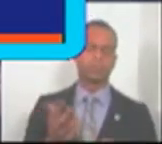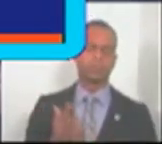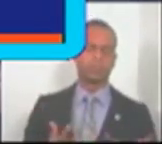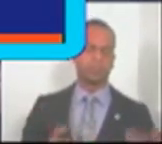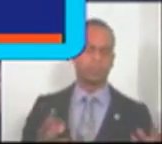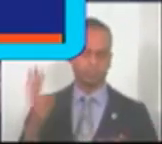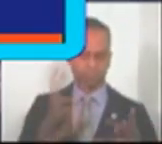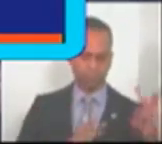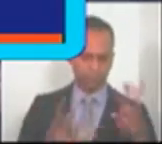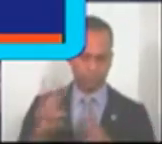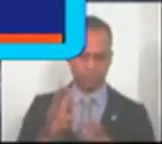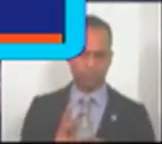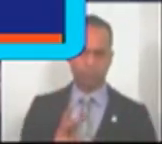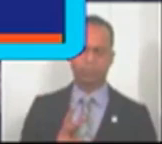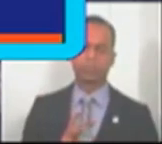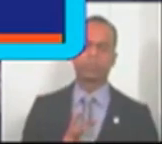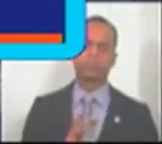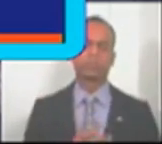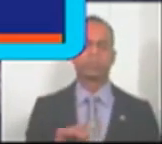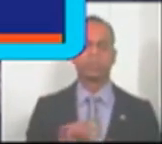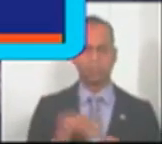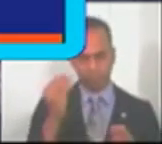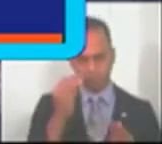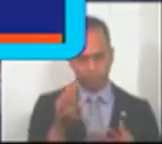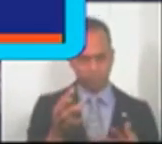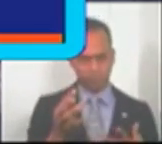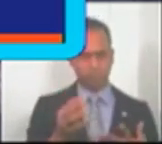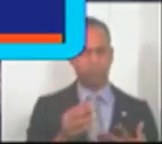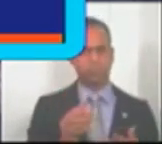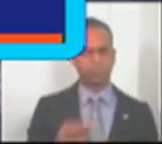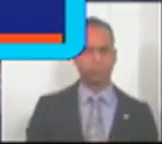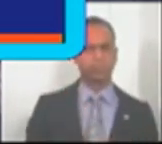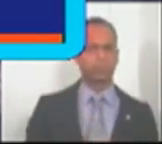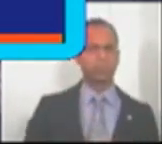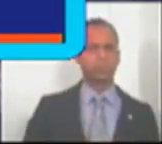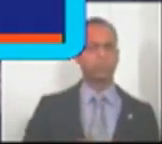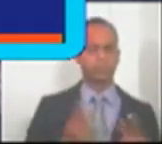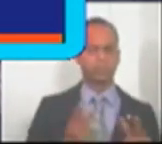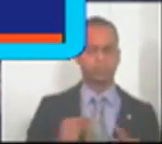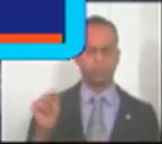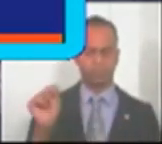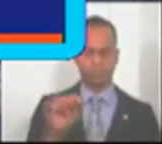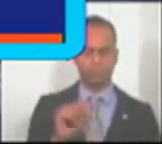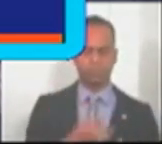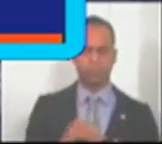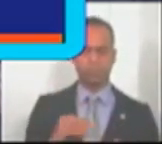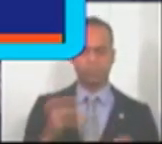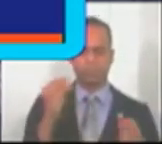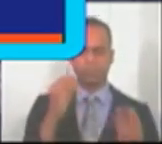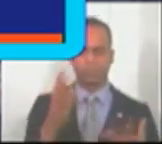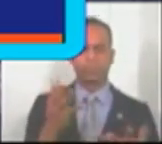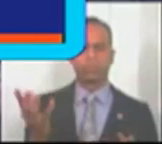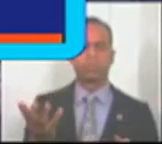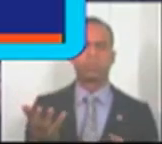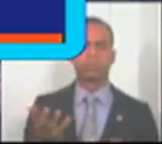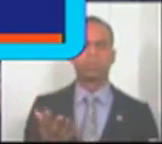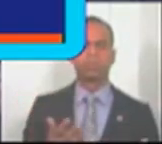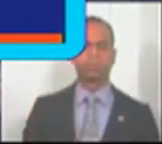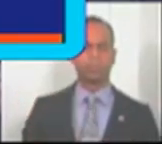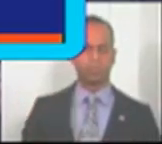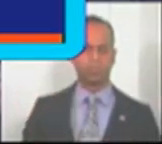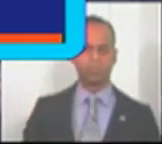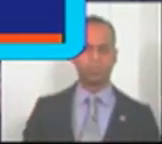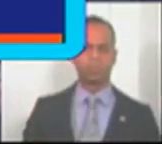incertidumbre. ¿Se imaginan cómo se puede vivir cuando la única certeza que se tiene es la